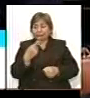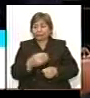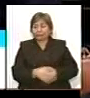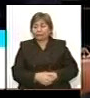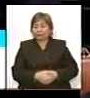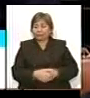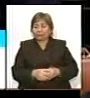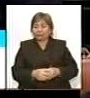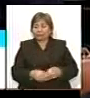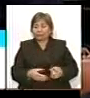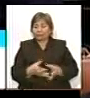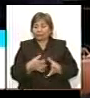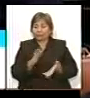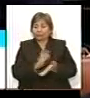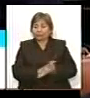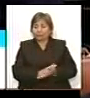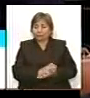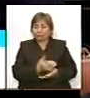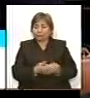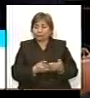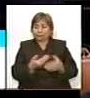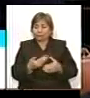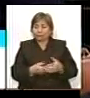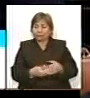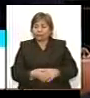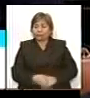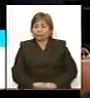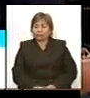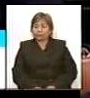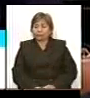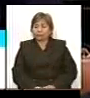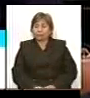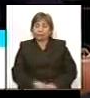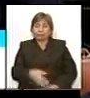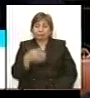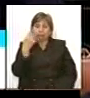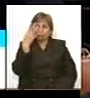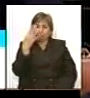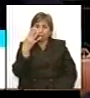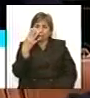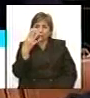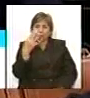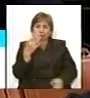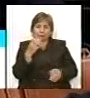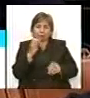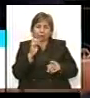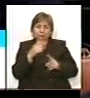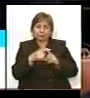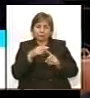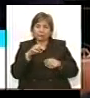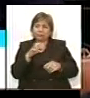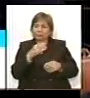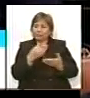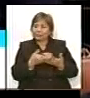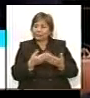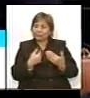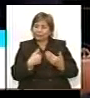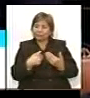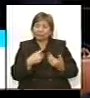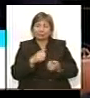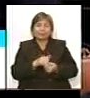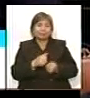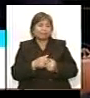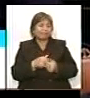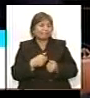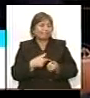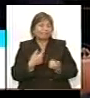Además que no son muchos expedientes, como dijo Osvaldo, que es el área operativa, son 4 expedientes los que nos ha llegado en todo este tema de la reconstrucción con cambio. O sea, para